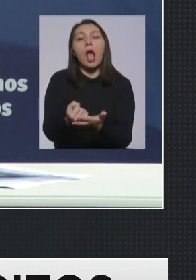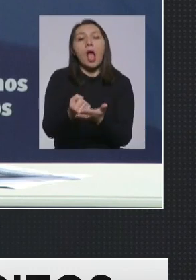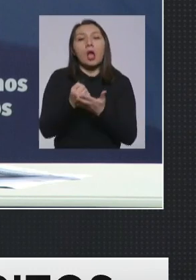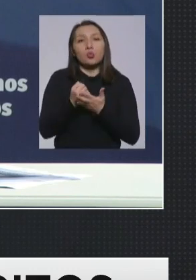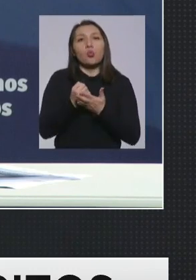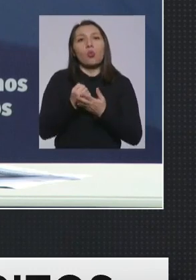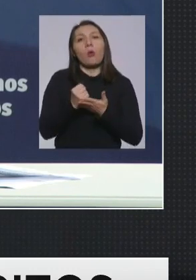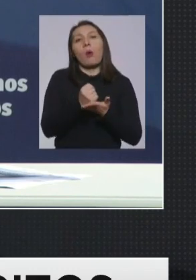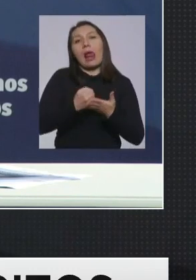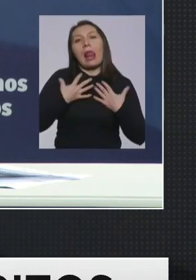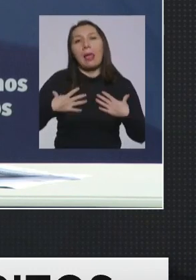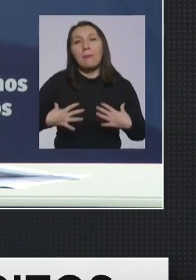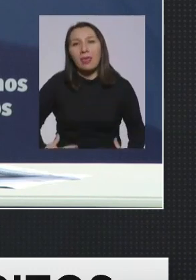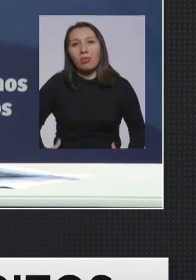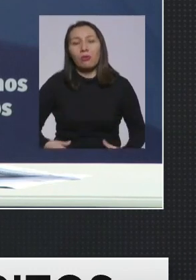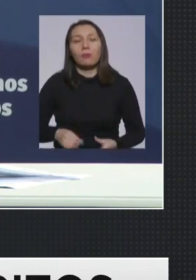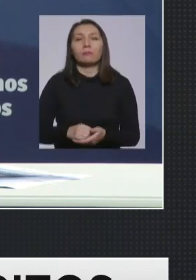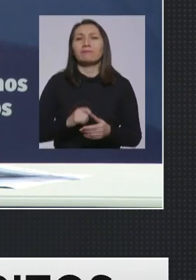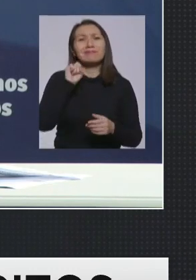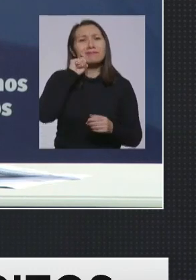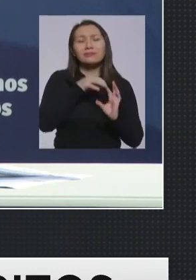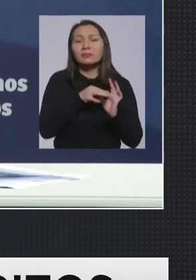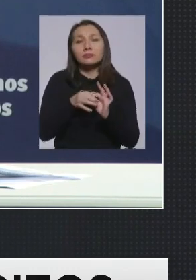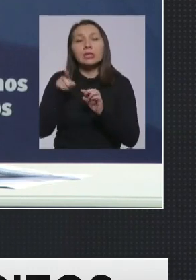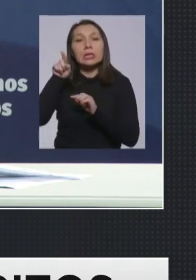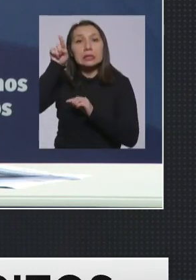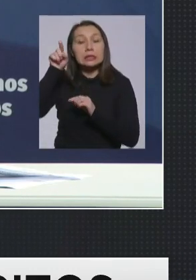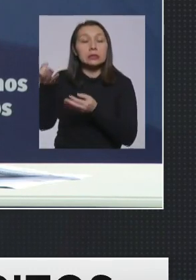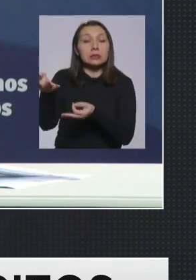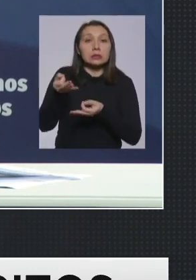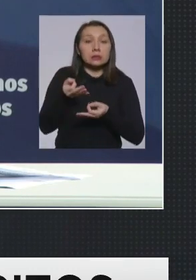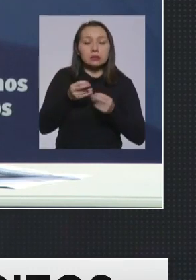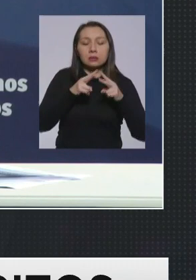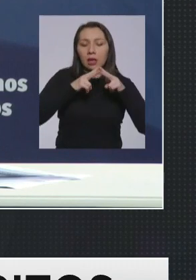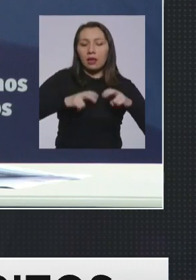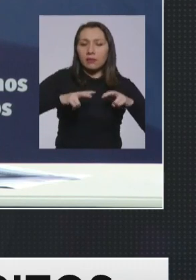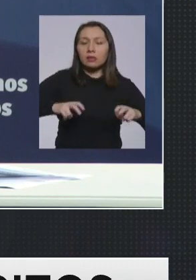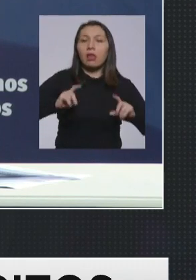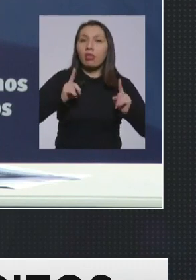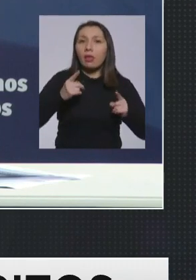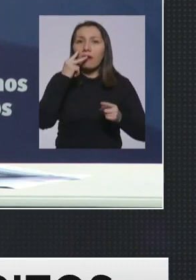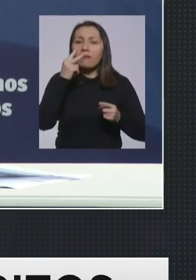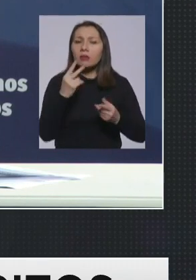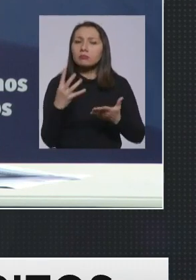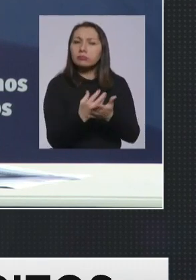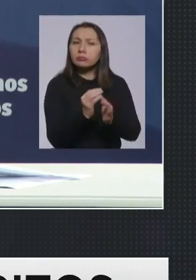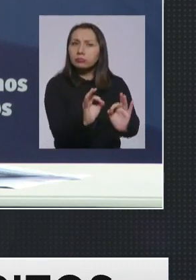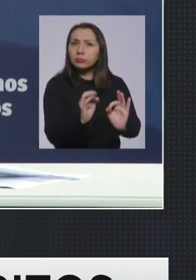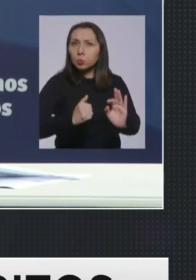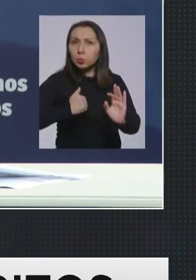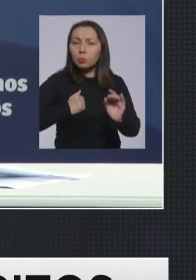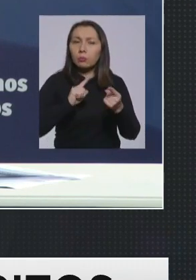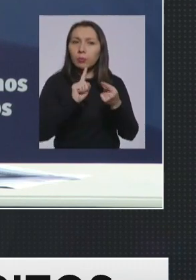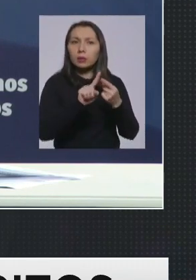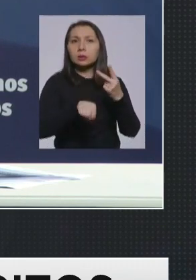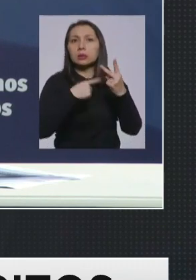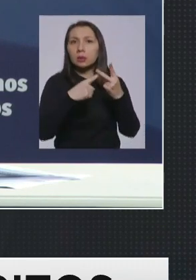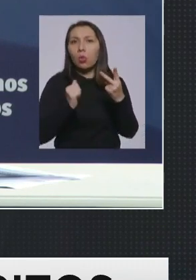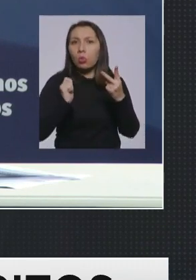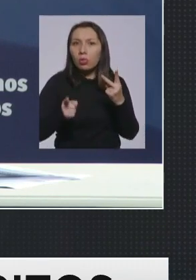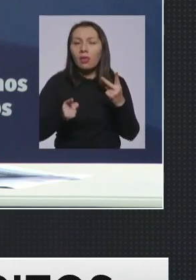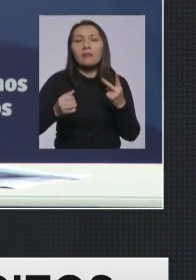eso significa que es una investigación que debe considerar la efectividad la seguridad